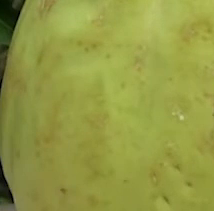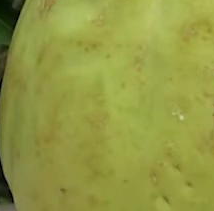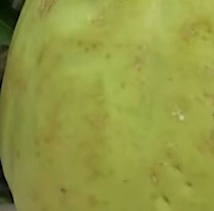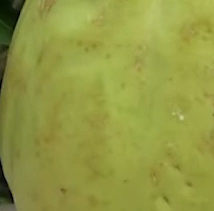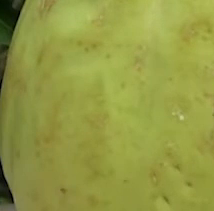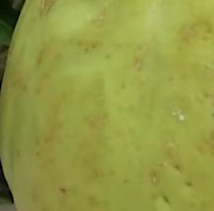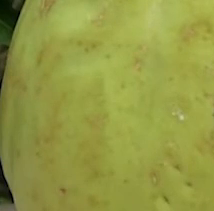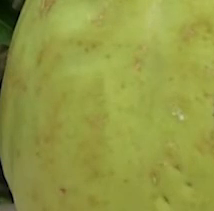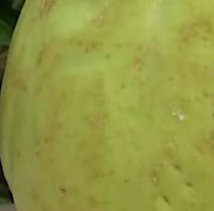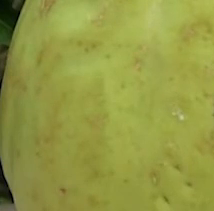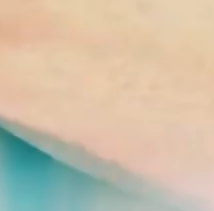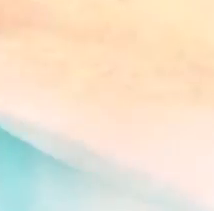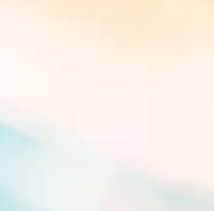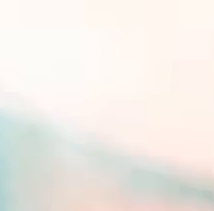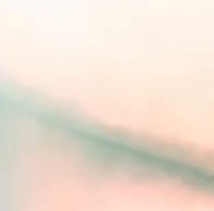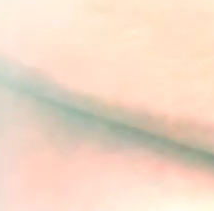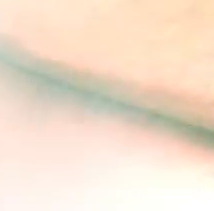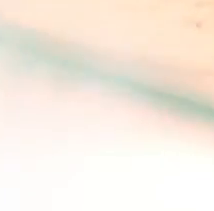naturistas.